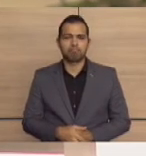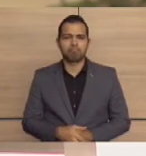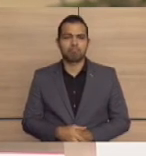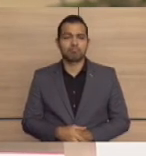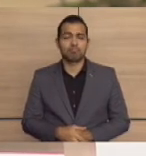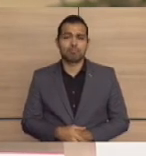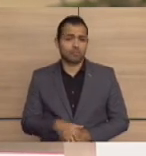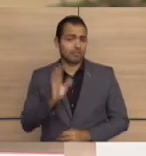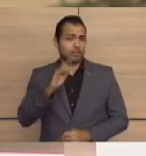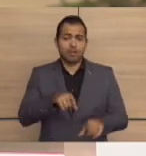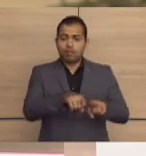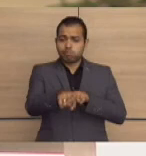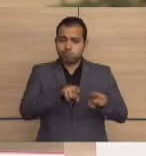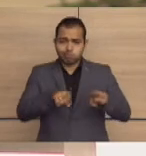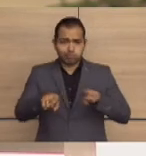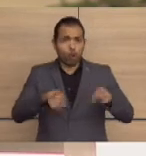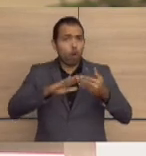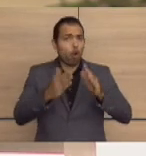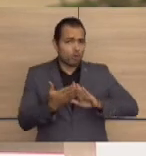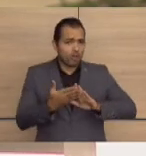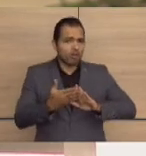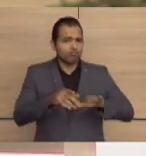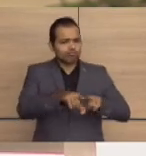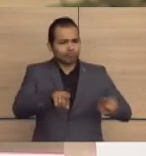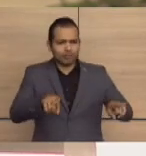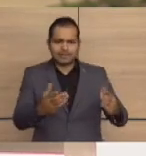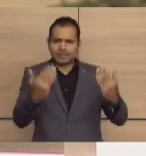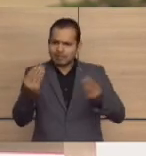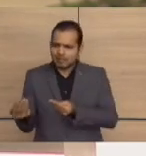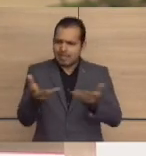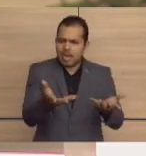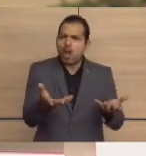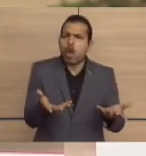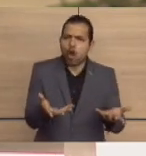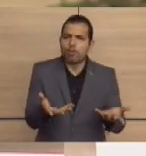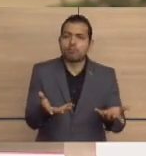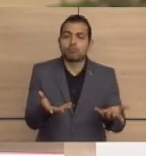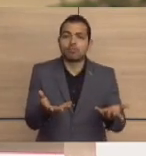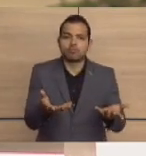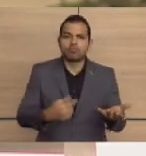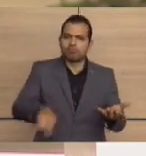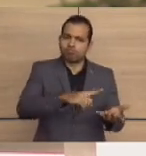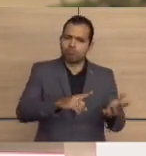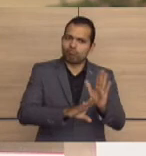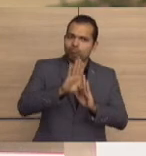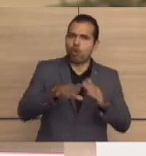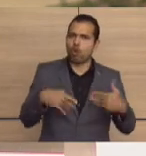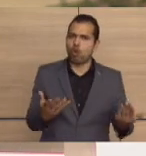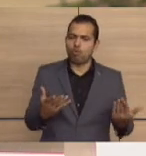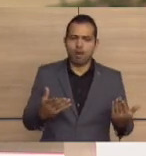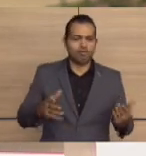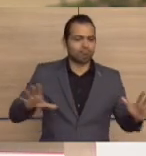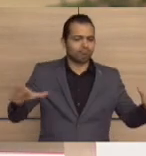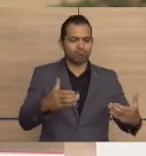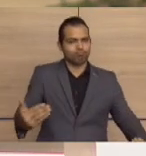colectiva. Esa conciencia colectiva se logra con estrategias como, primero, formar líderes con determinación.